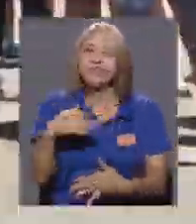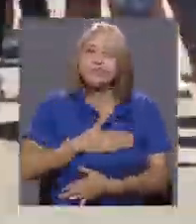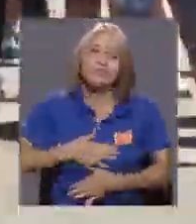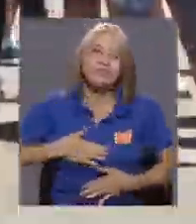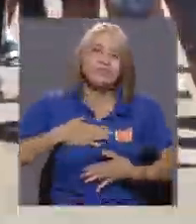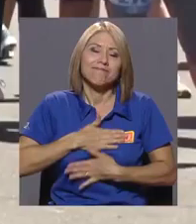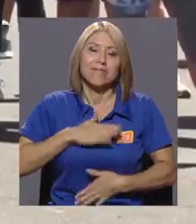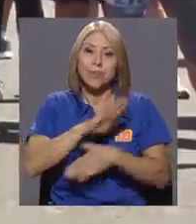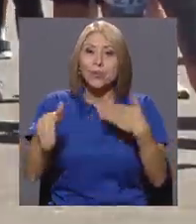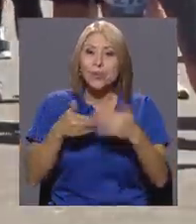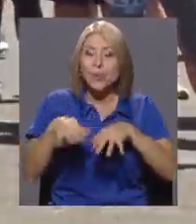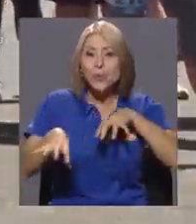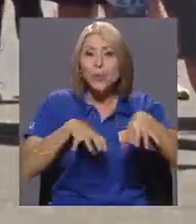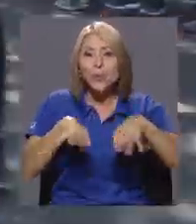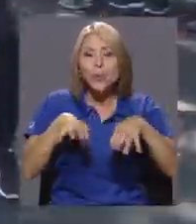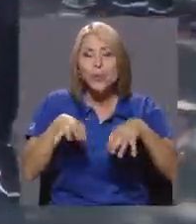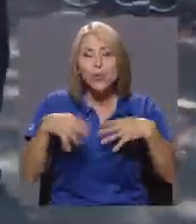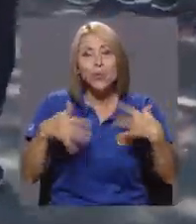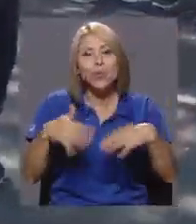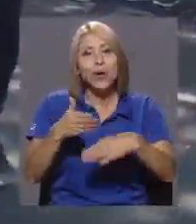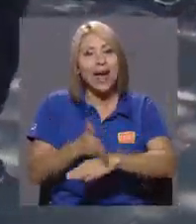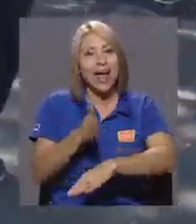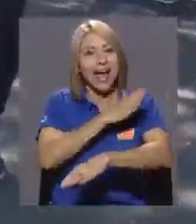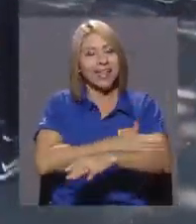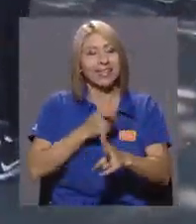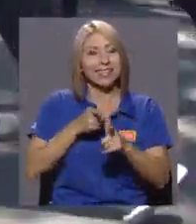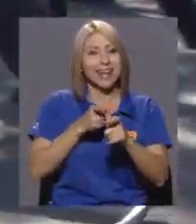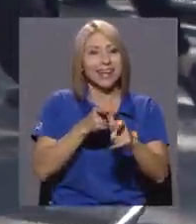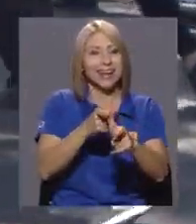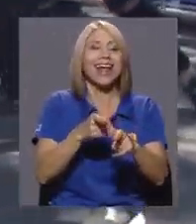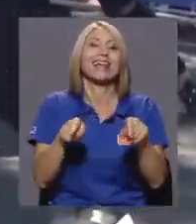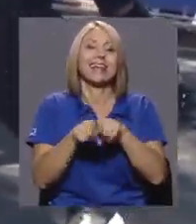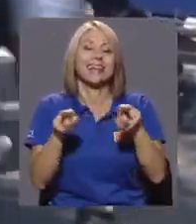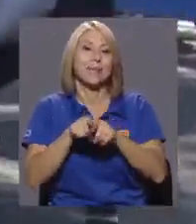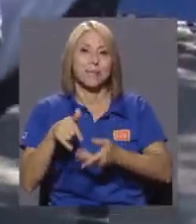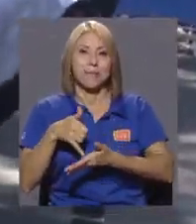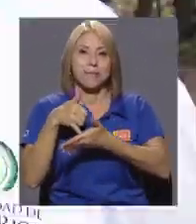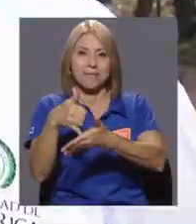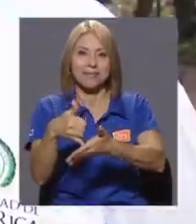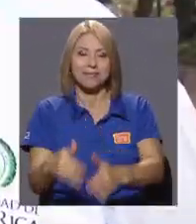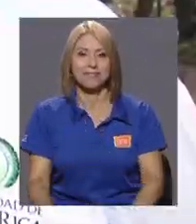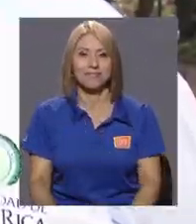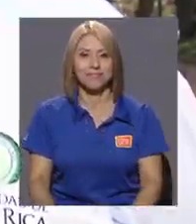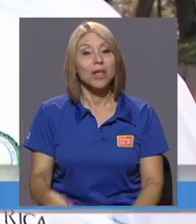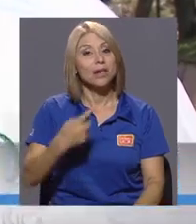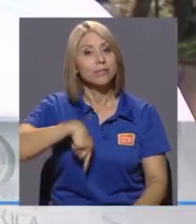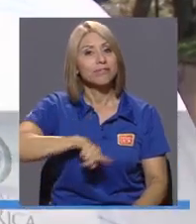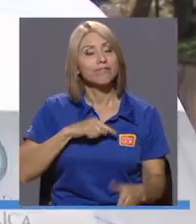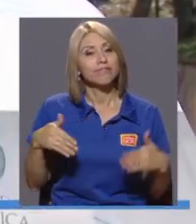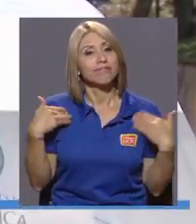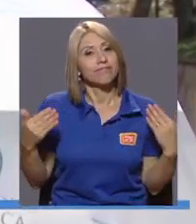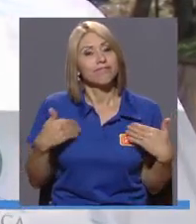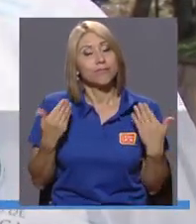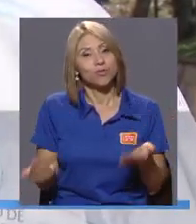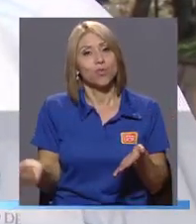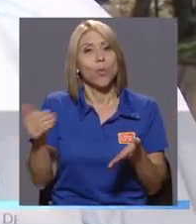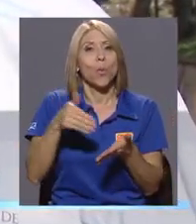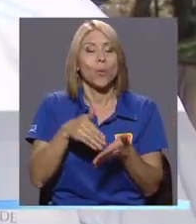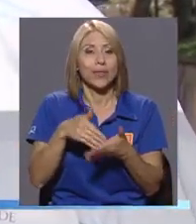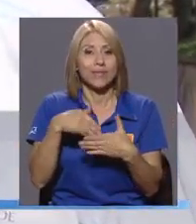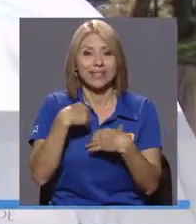de todas las actividades recreativas previas a la carrera y la premiación. Estamos muy contentos de volver otra vez a